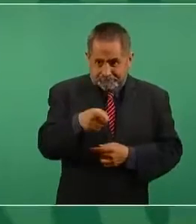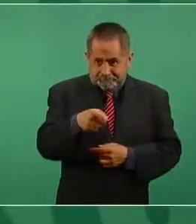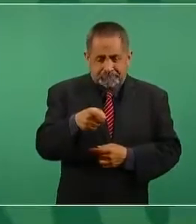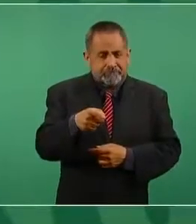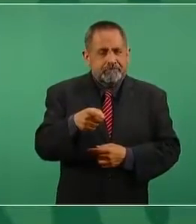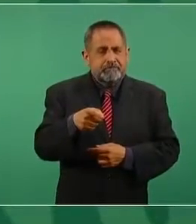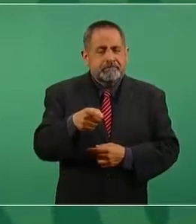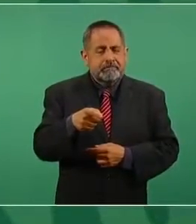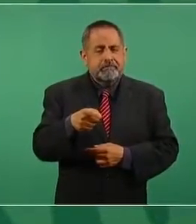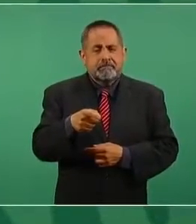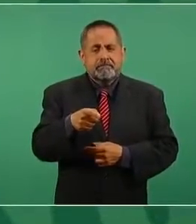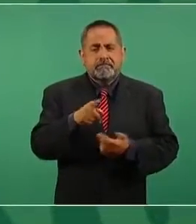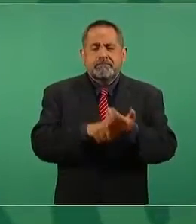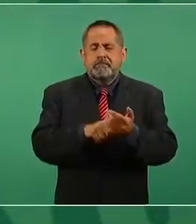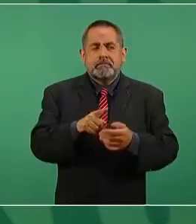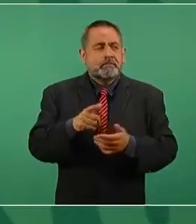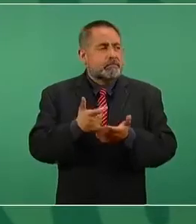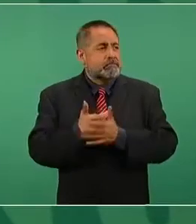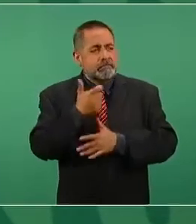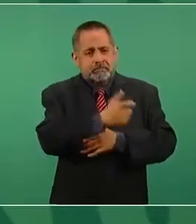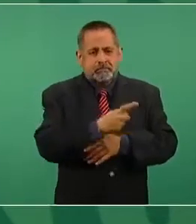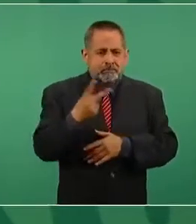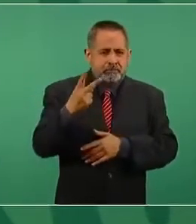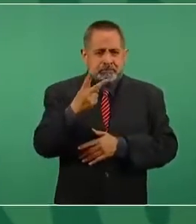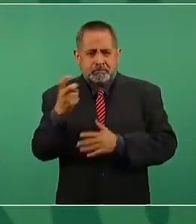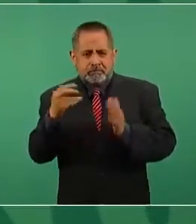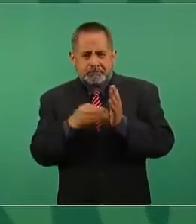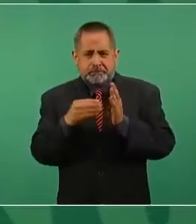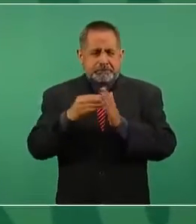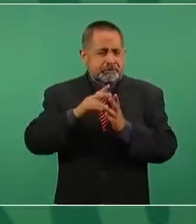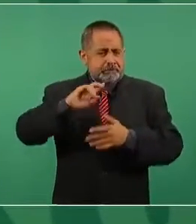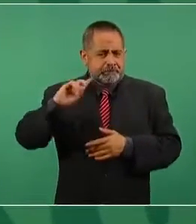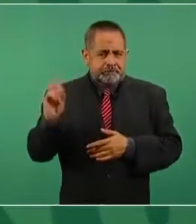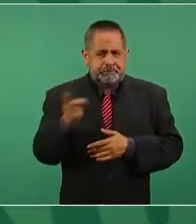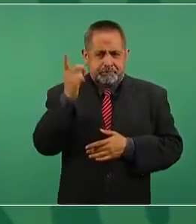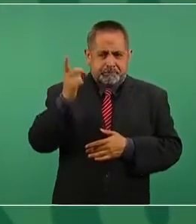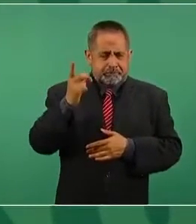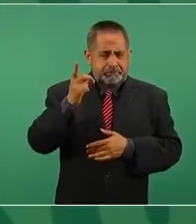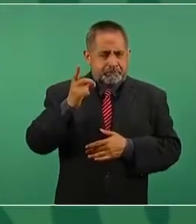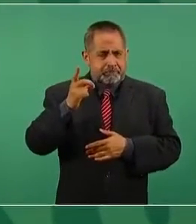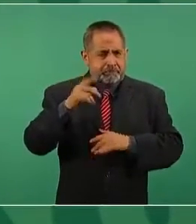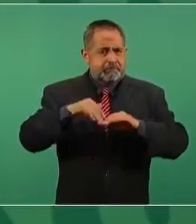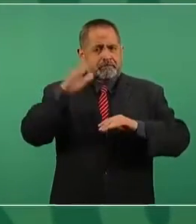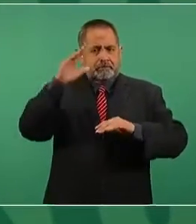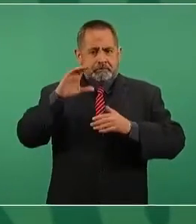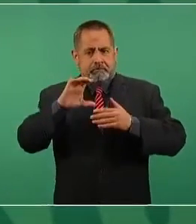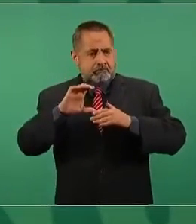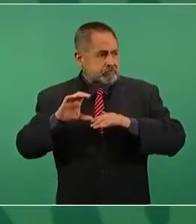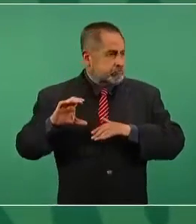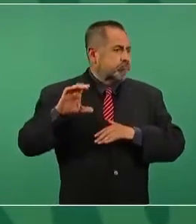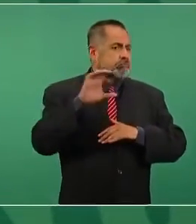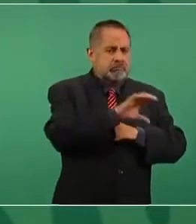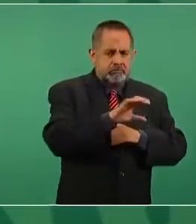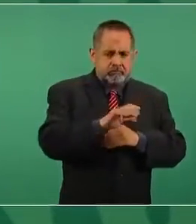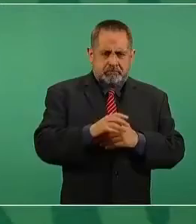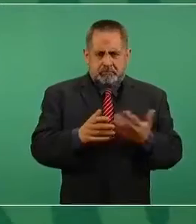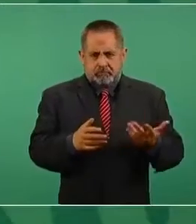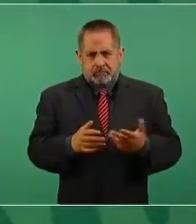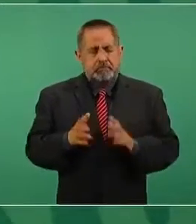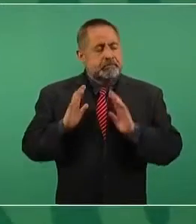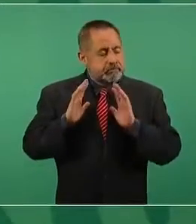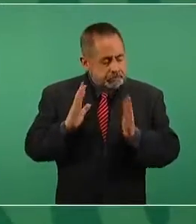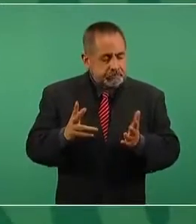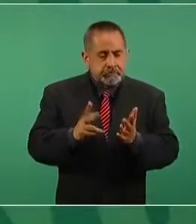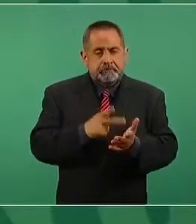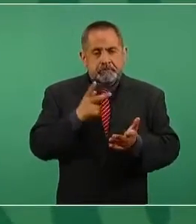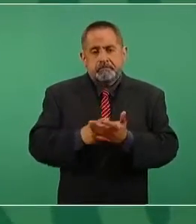que se estima se pagaron $200 millones de más. ¿Qué hemos dicho?